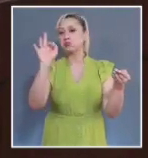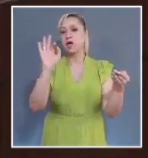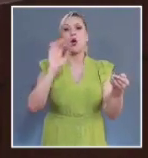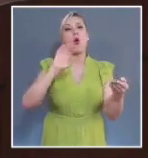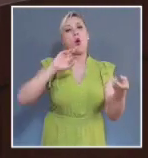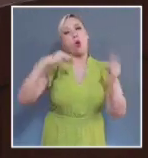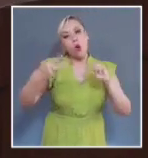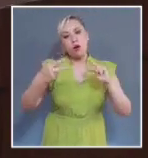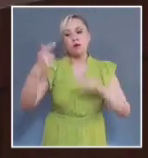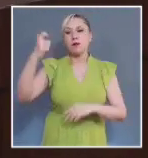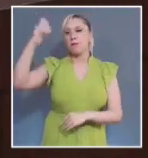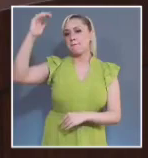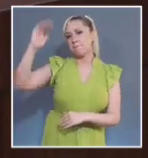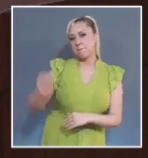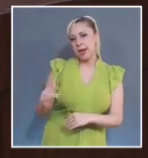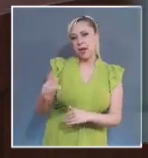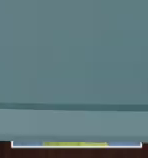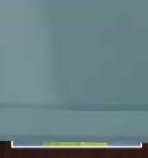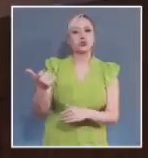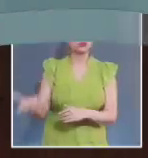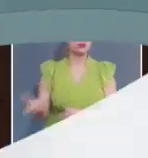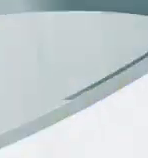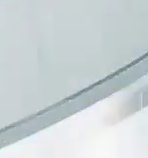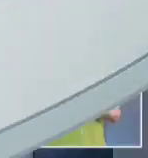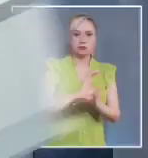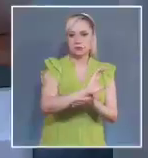reduce dicha cantidad.